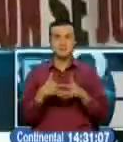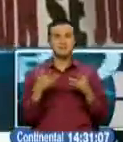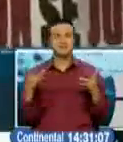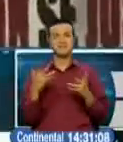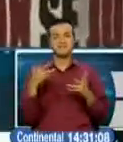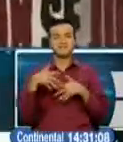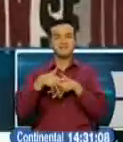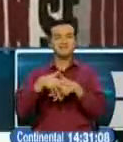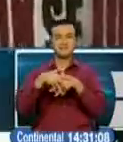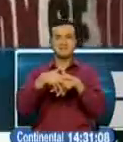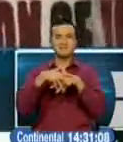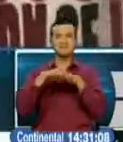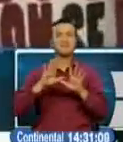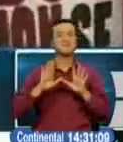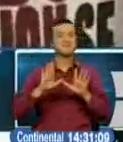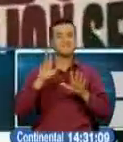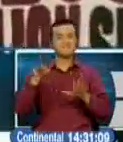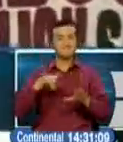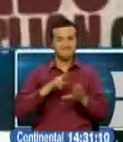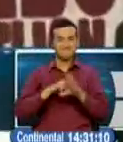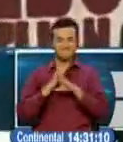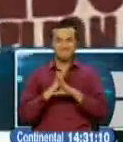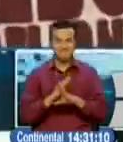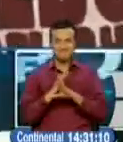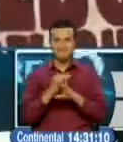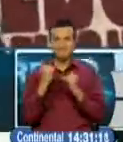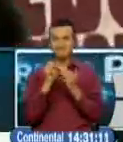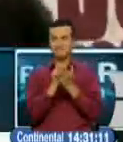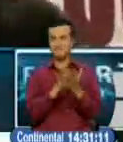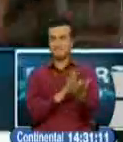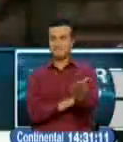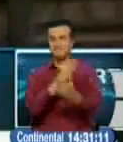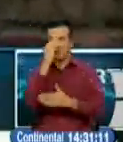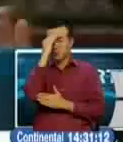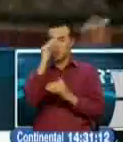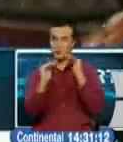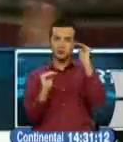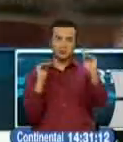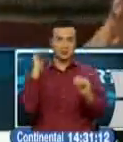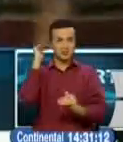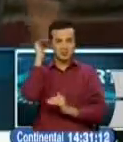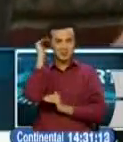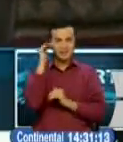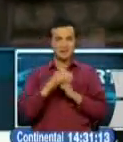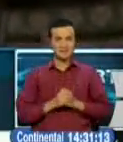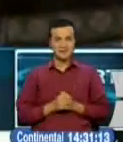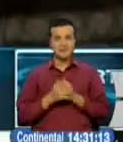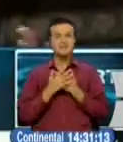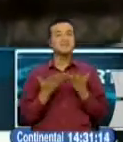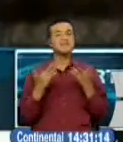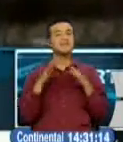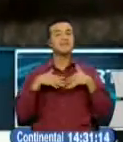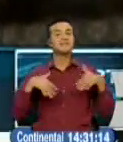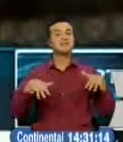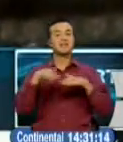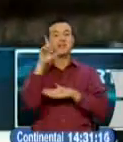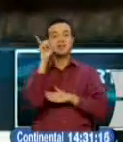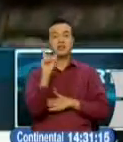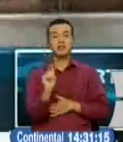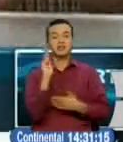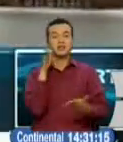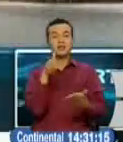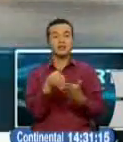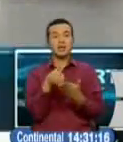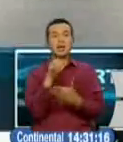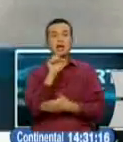realizan una marcha y un paro nacional en rechazo al actual proyecto de educación superior. Esta inició en la Plaza Italia y llegó